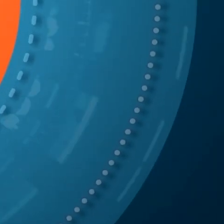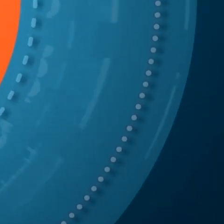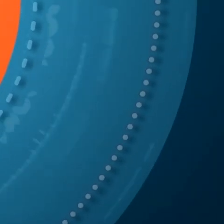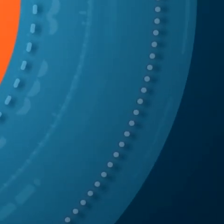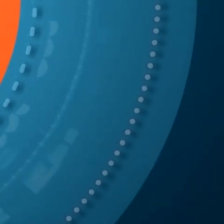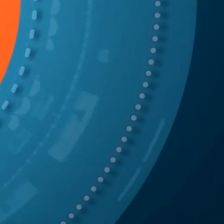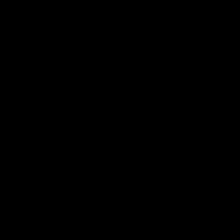¡Gracias!